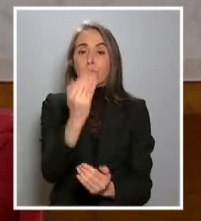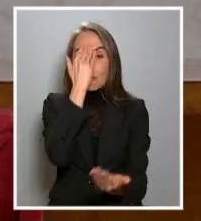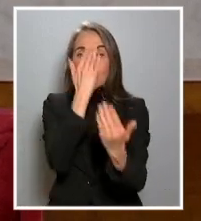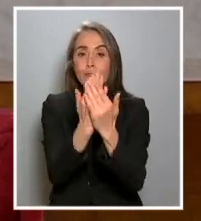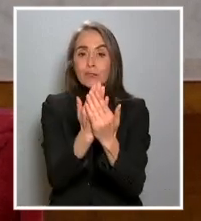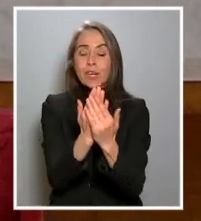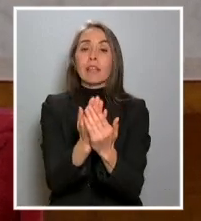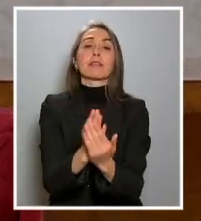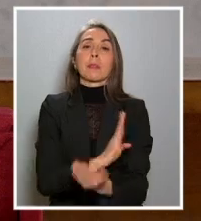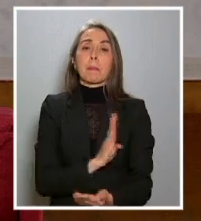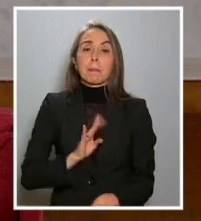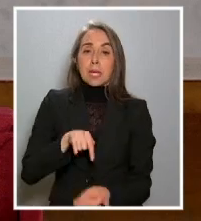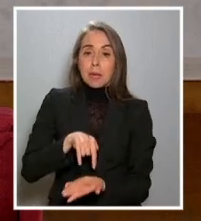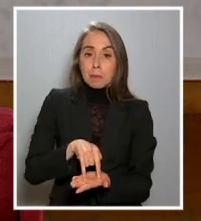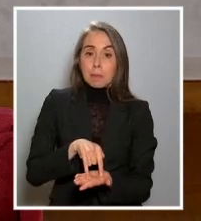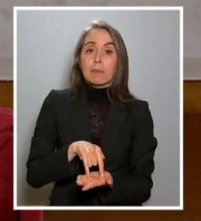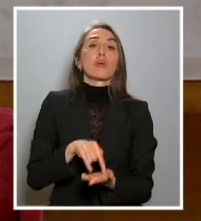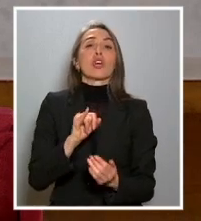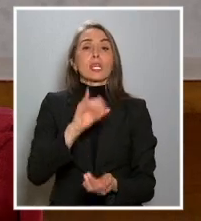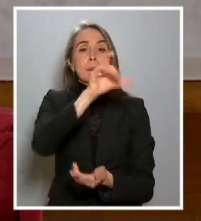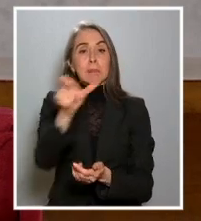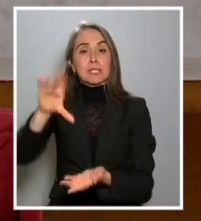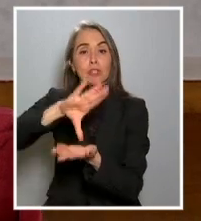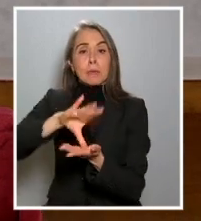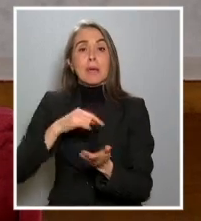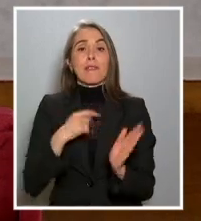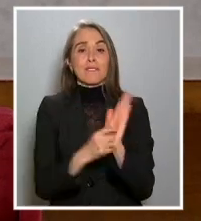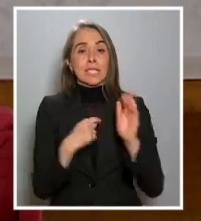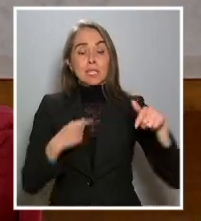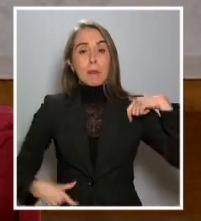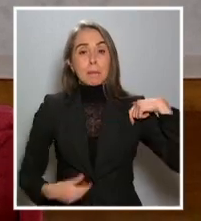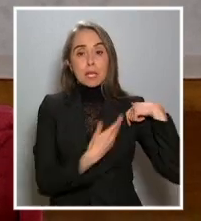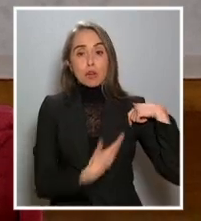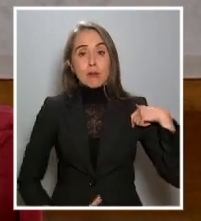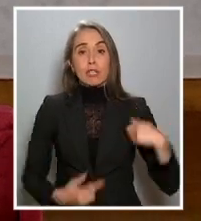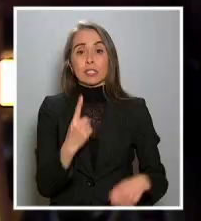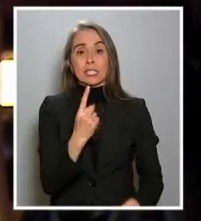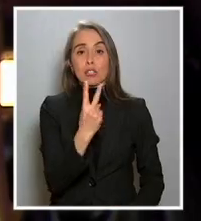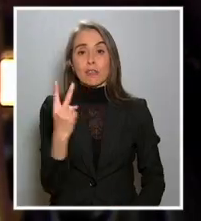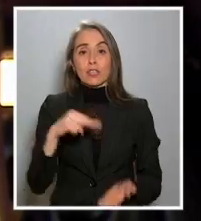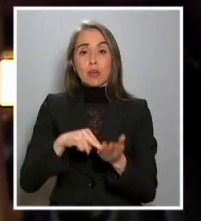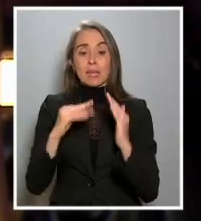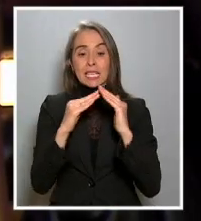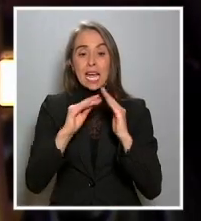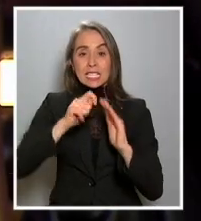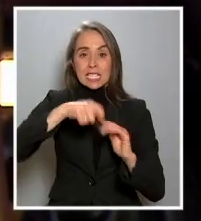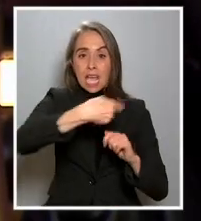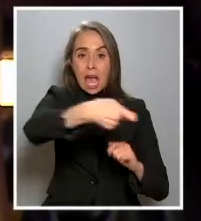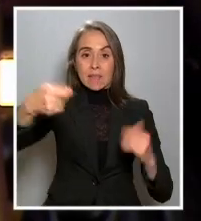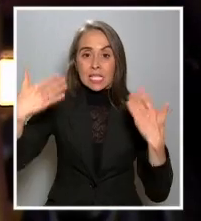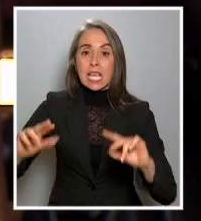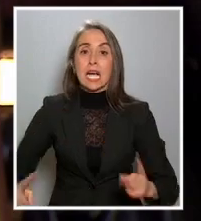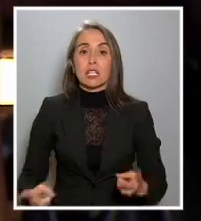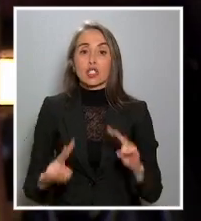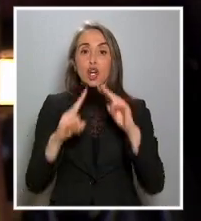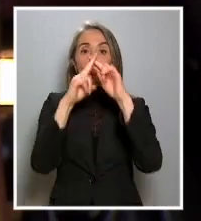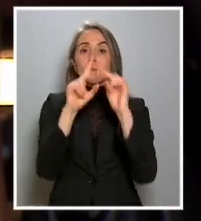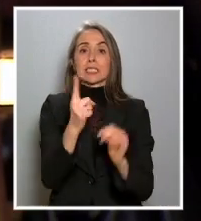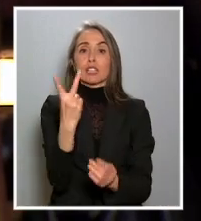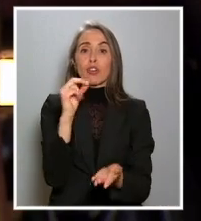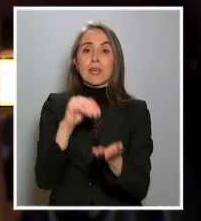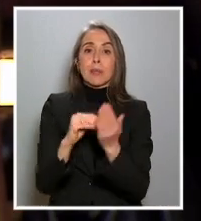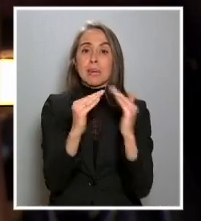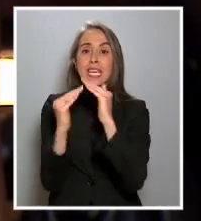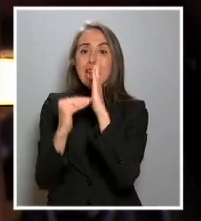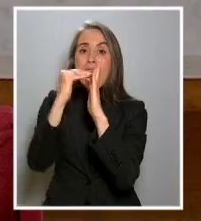que a la fecha, durante nuestro gobierno, hemos entregado 122.000 viviendas y están en ejecución ya 120.000